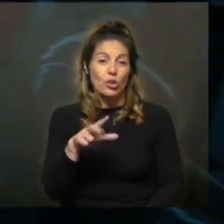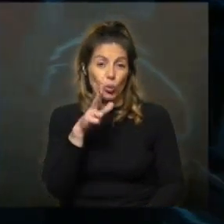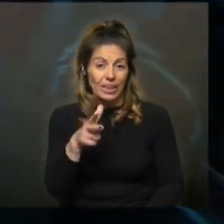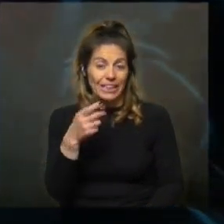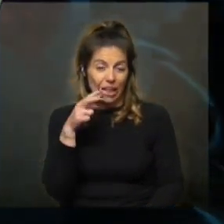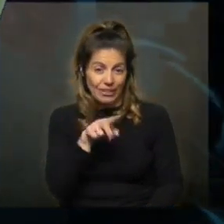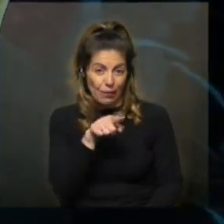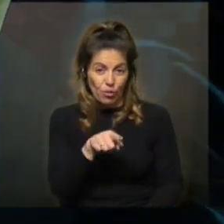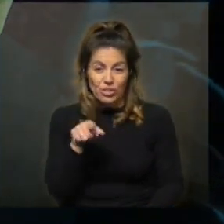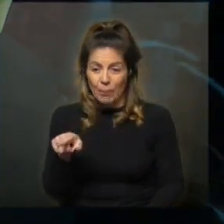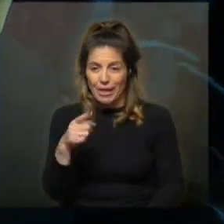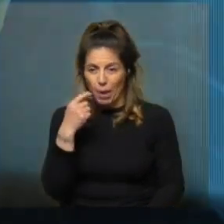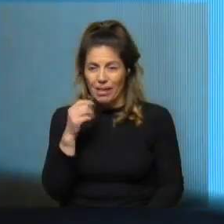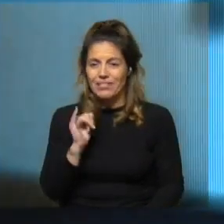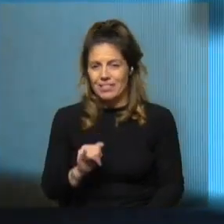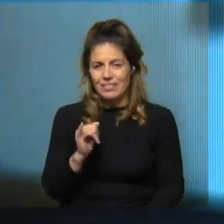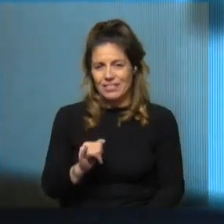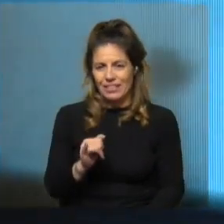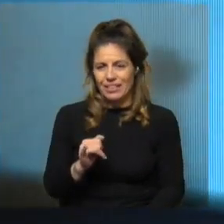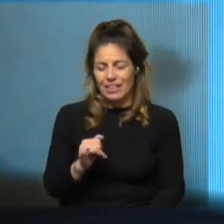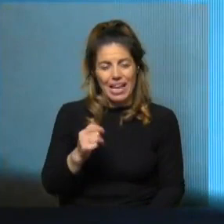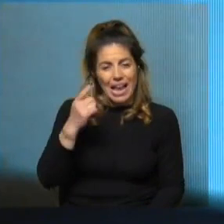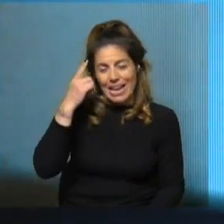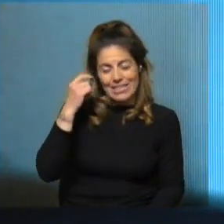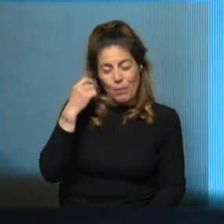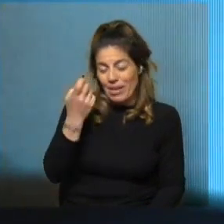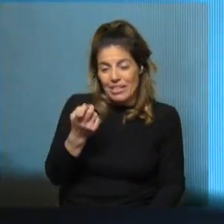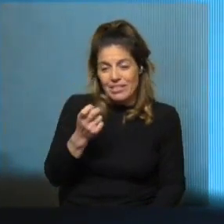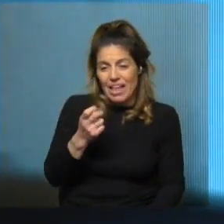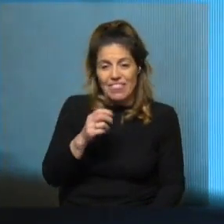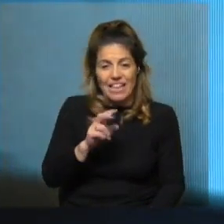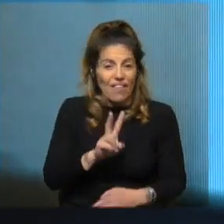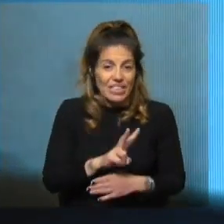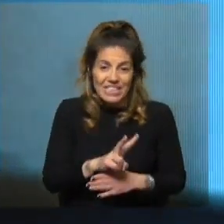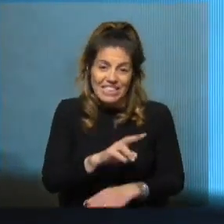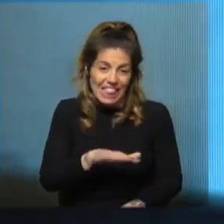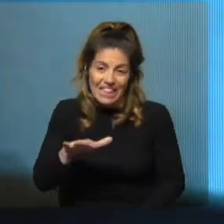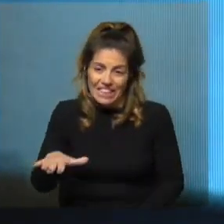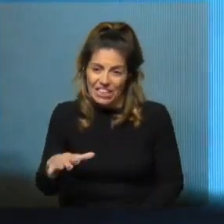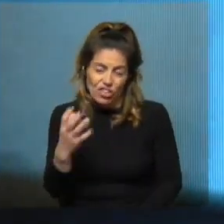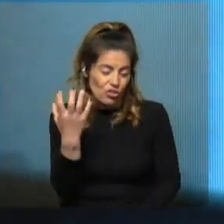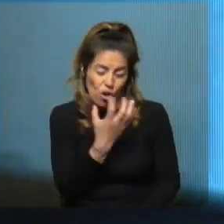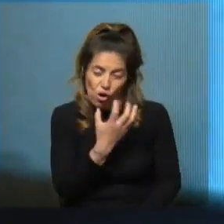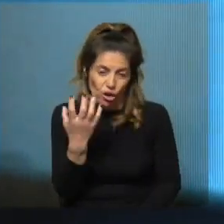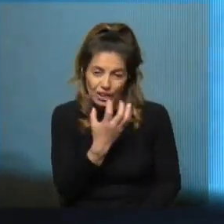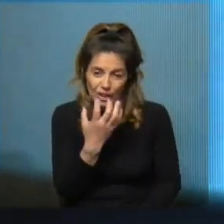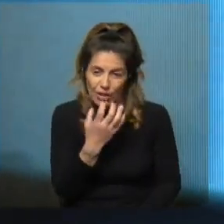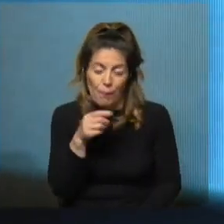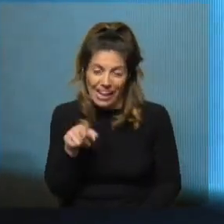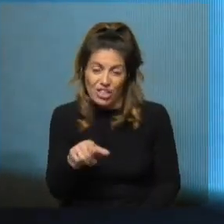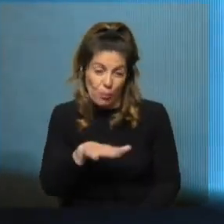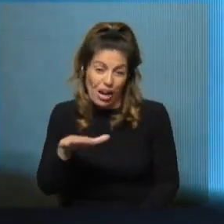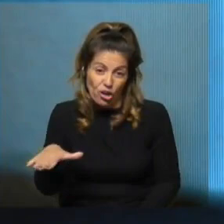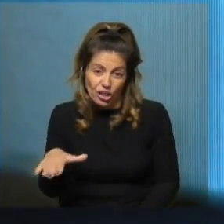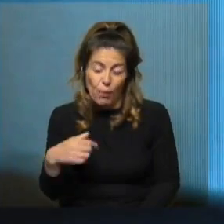este bueno las experiencias de la de las visitas de niños tú las tuviste también terribles también para ellos no